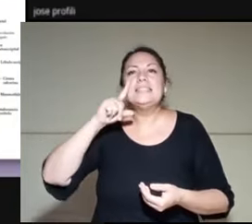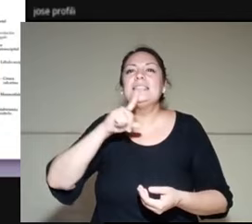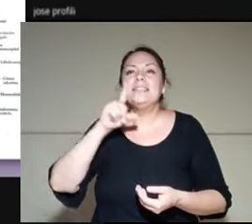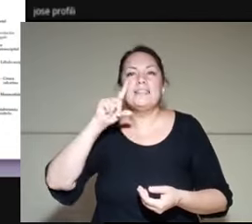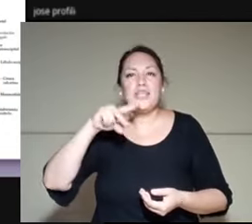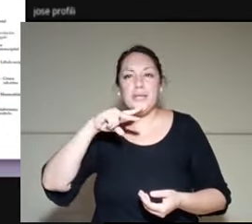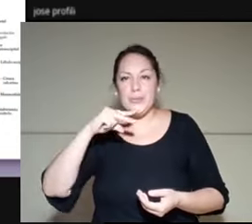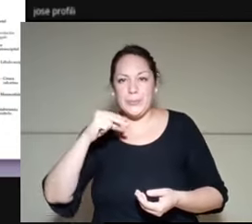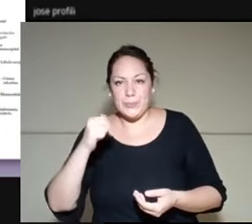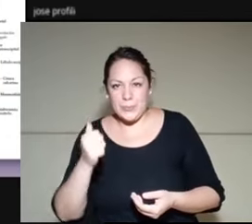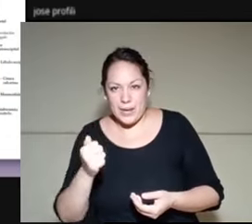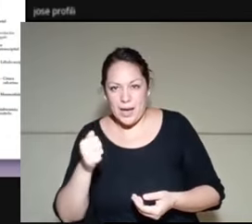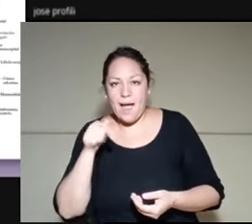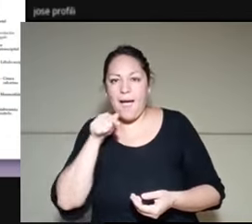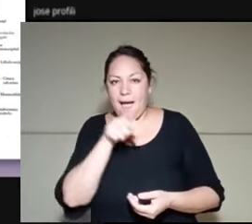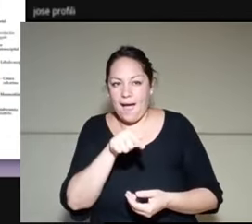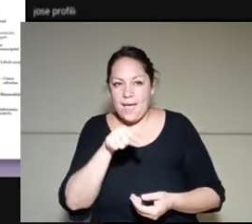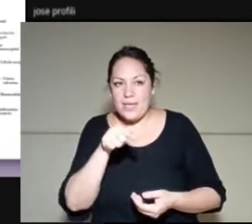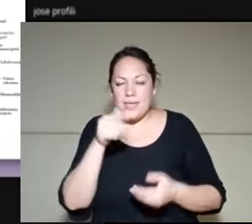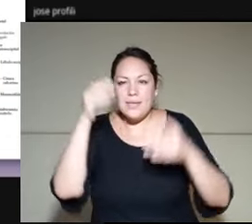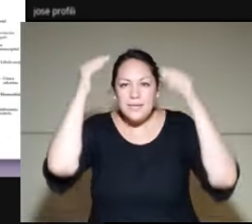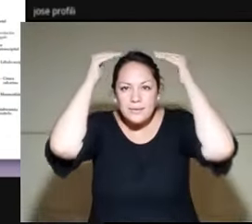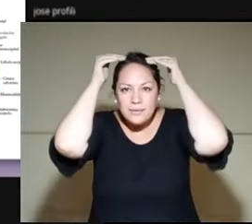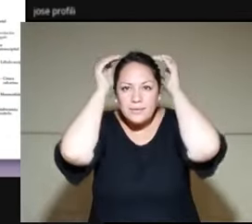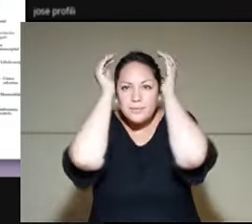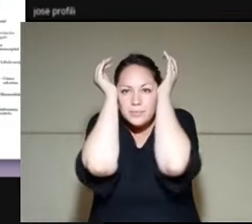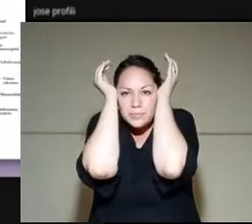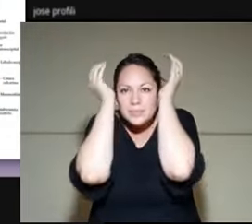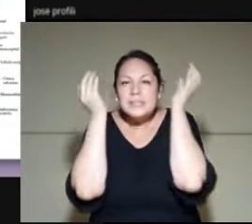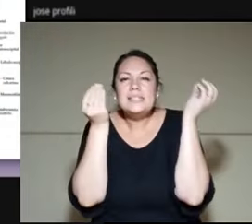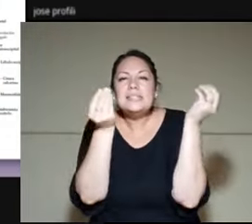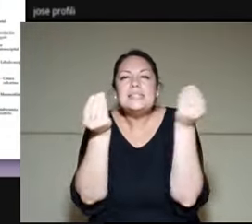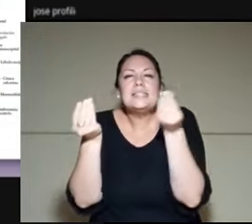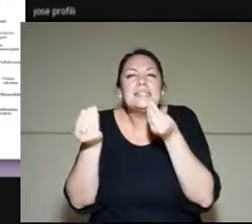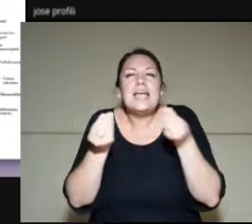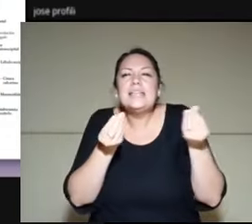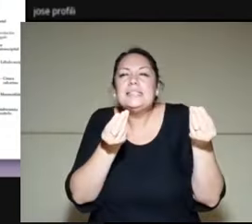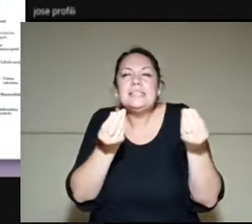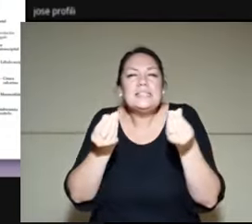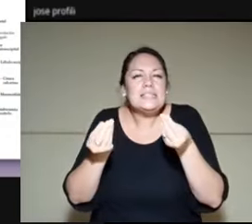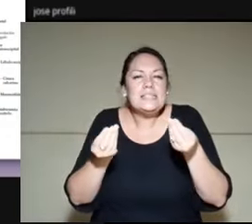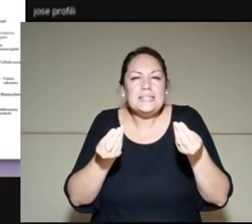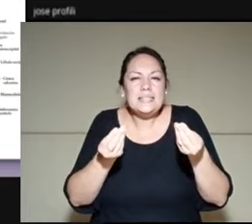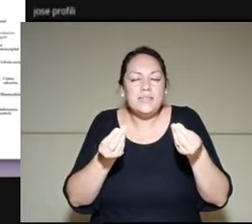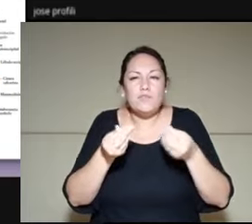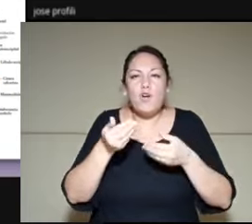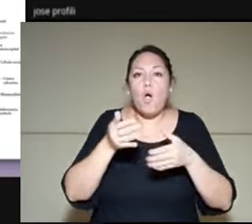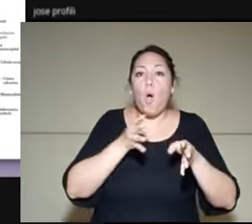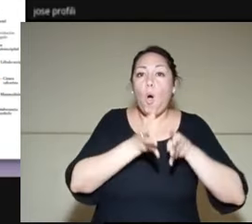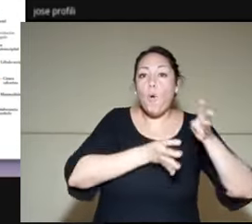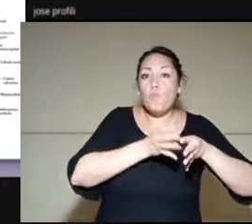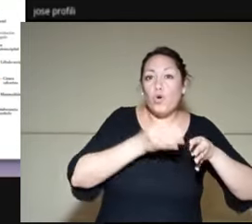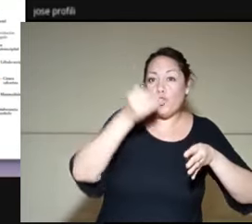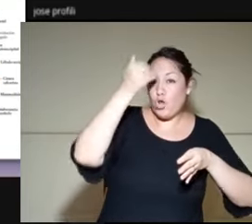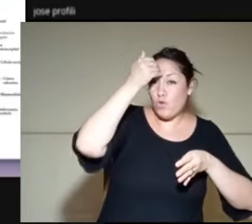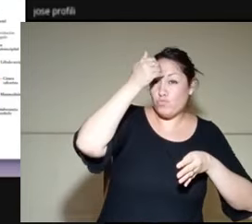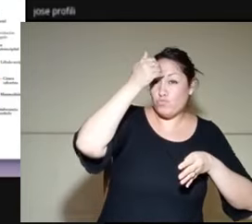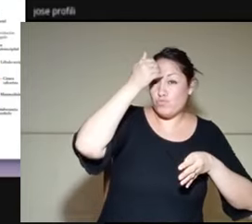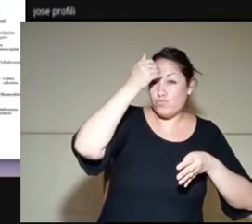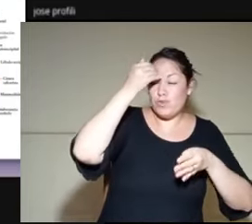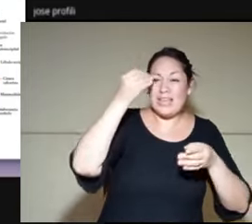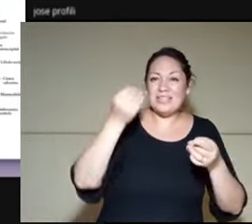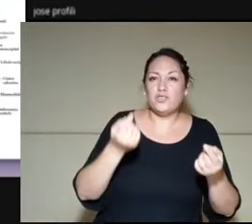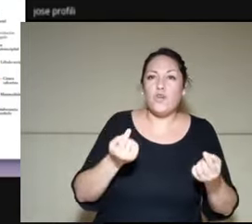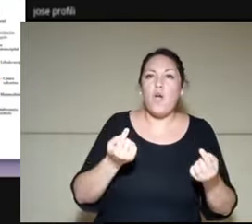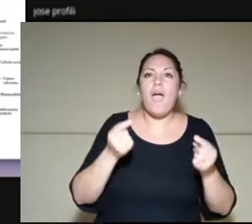es de la sensibilidad llega acá. Fíjense lo que les acabo de decir. Lo motor sale desde acá y viaja. Eso